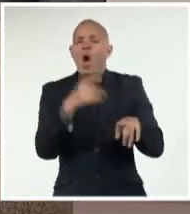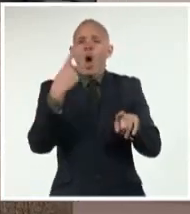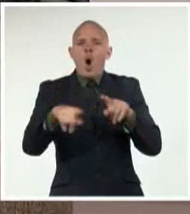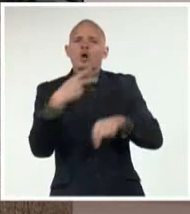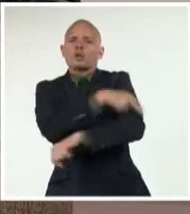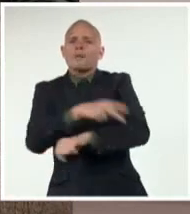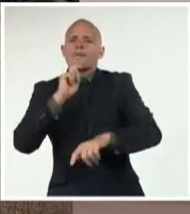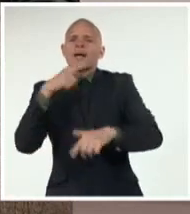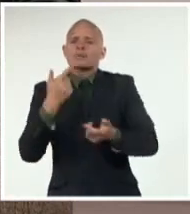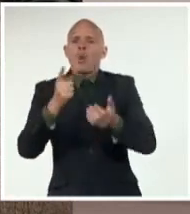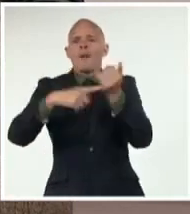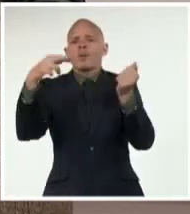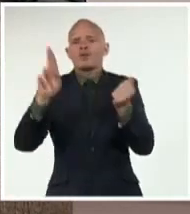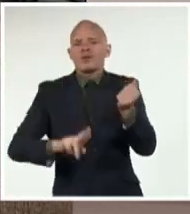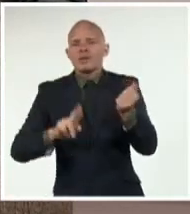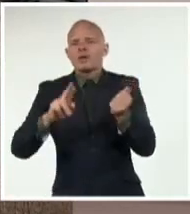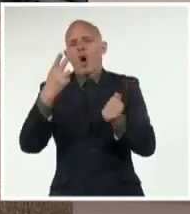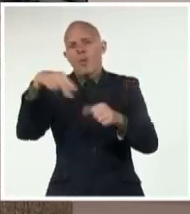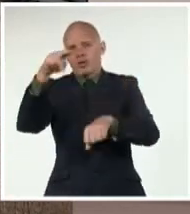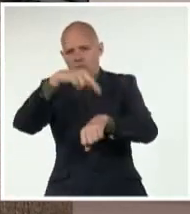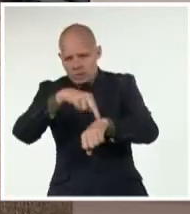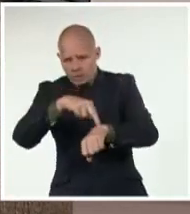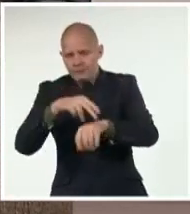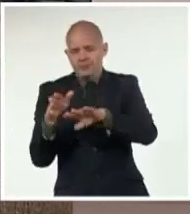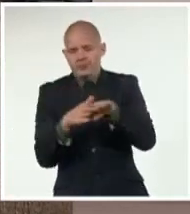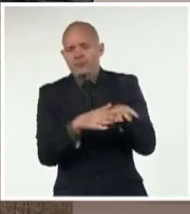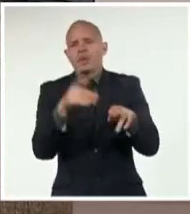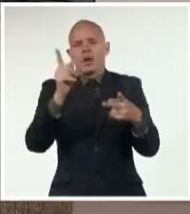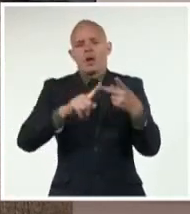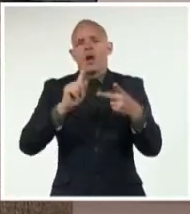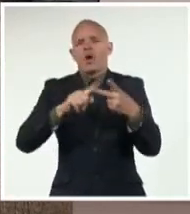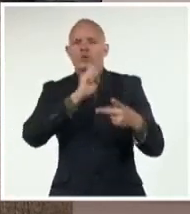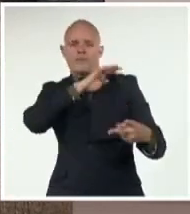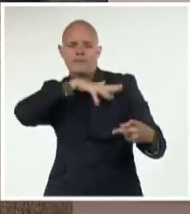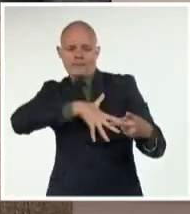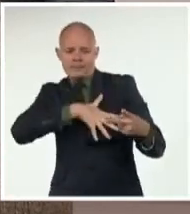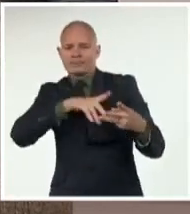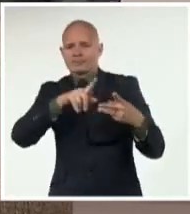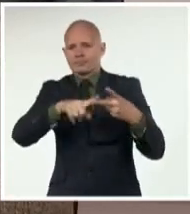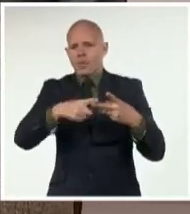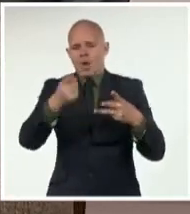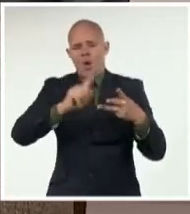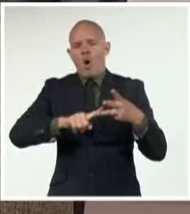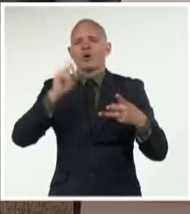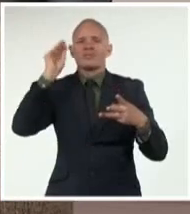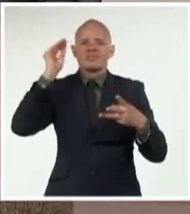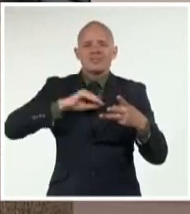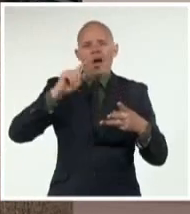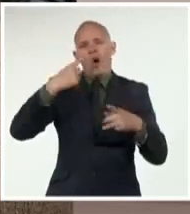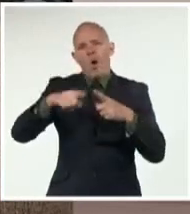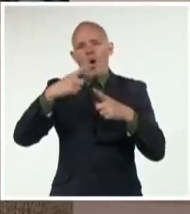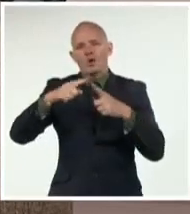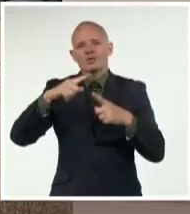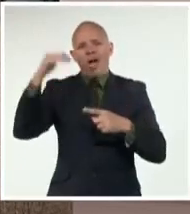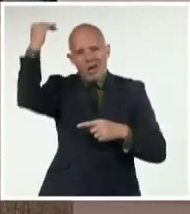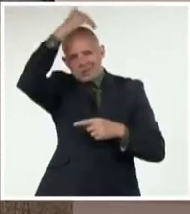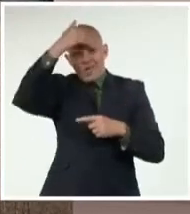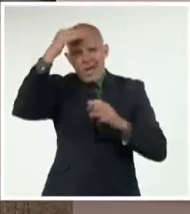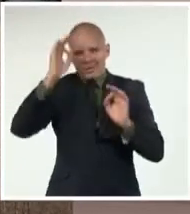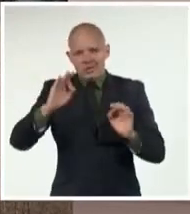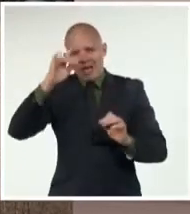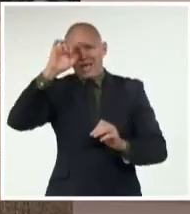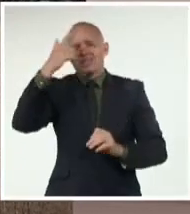República Saharaui Democrática siempre tendrán nuestro apoyo incondicional y resuelto. Saludamos